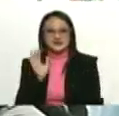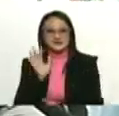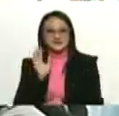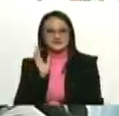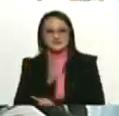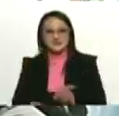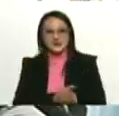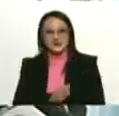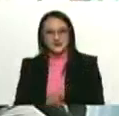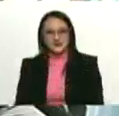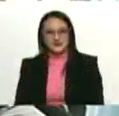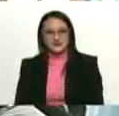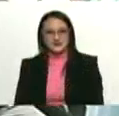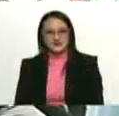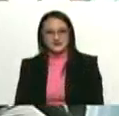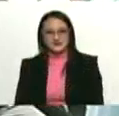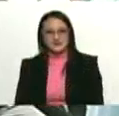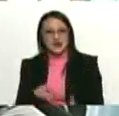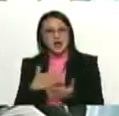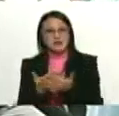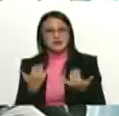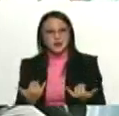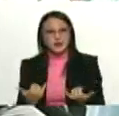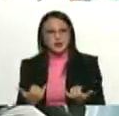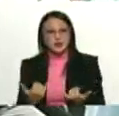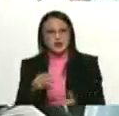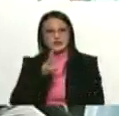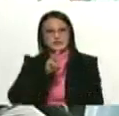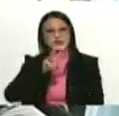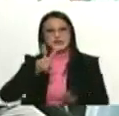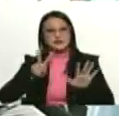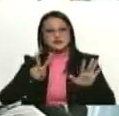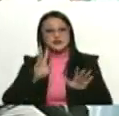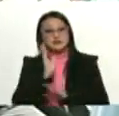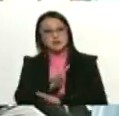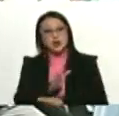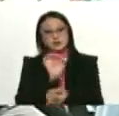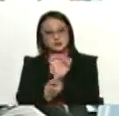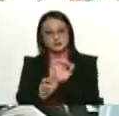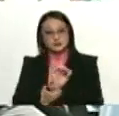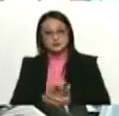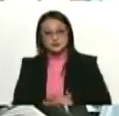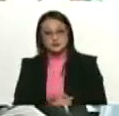imputados, logrando ya hasta la fecha 37 condenas.